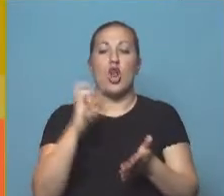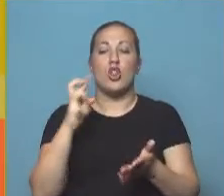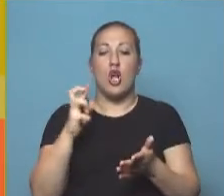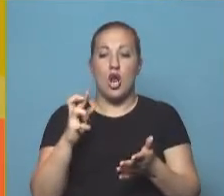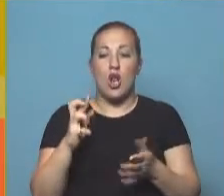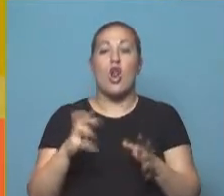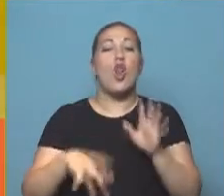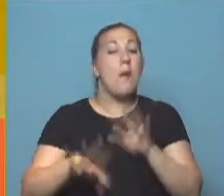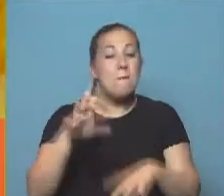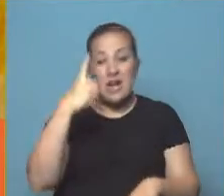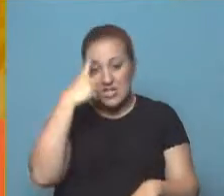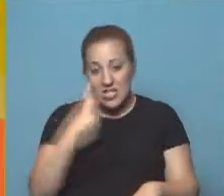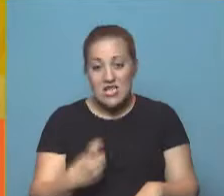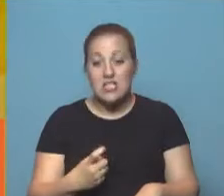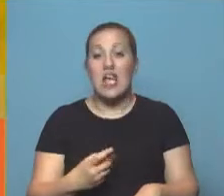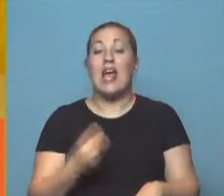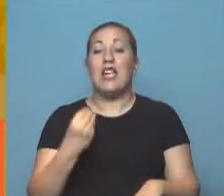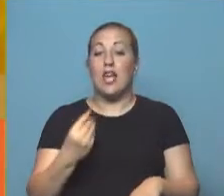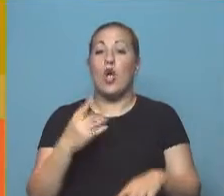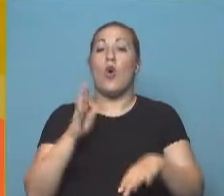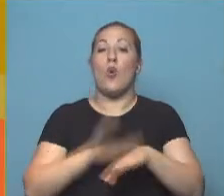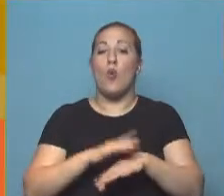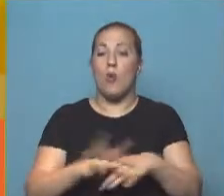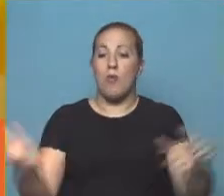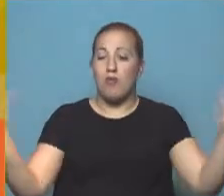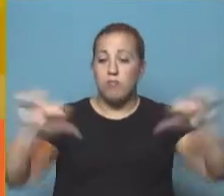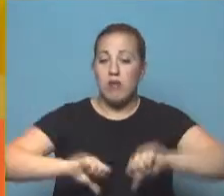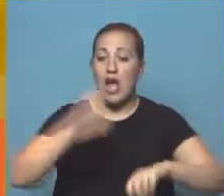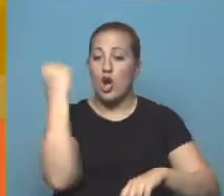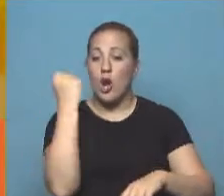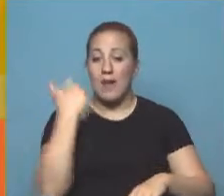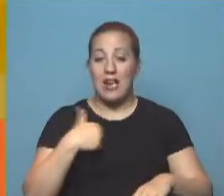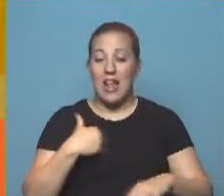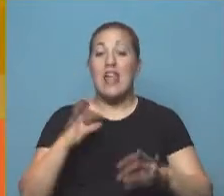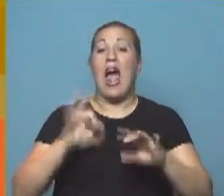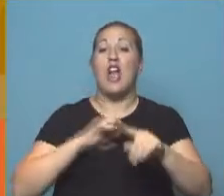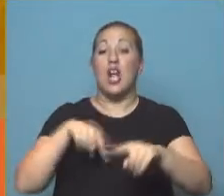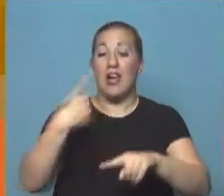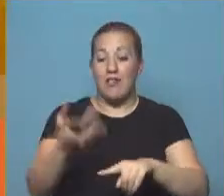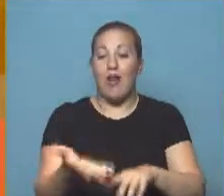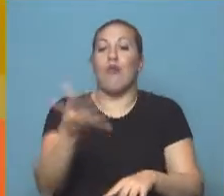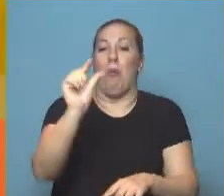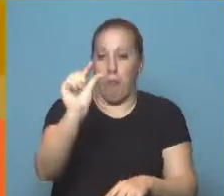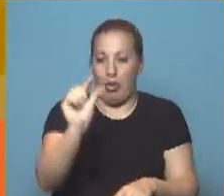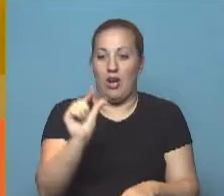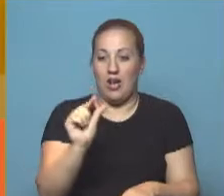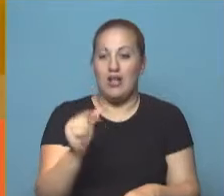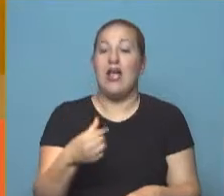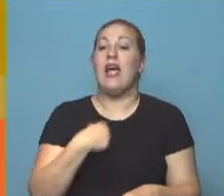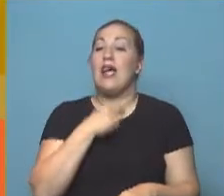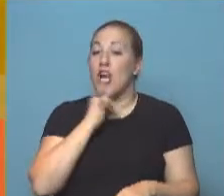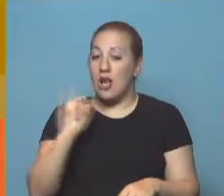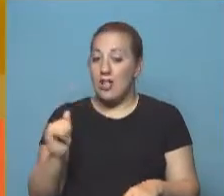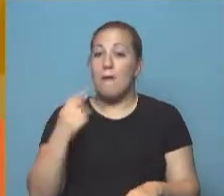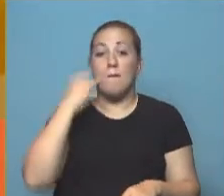triste de todo es que probablemente como consecuencia del derrumbe económico de este año, la Argentina crezca un poquito el año que viene. Ahora, te quiero recordar, Yamil, que en los 90